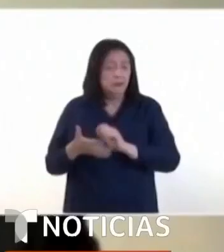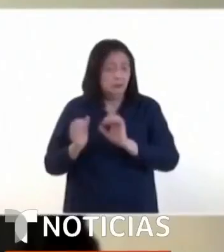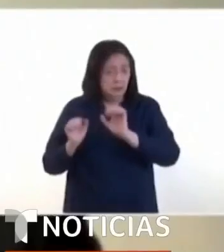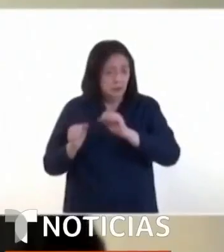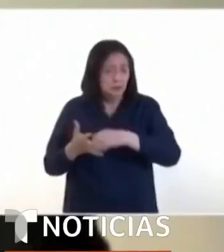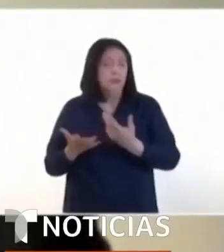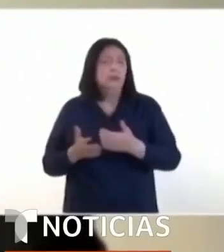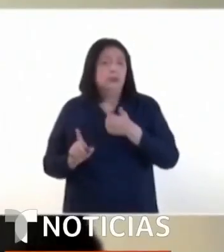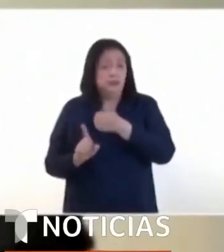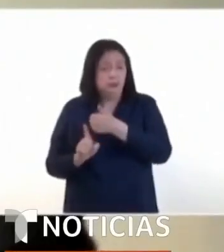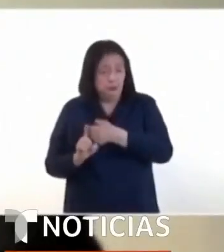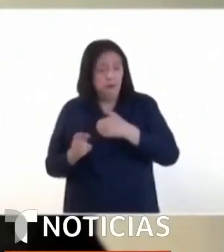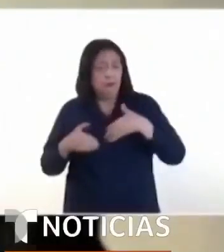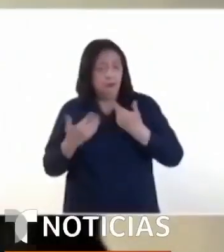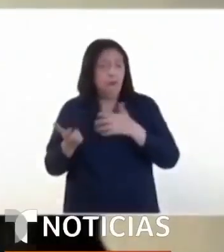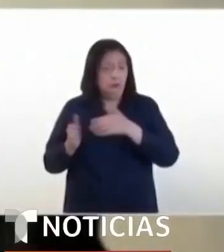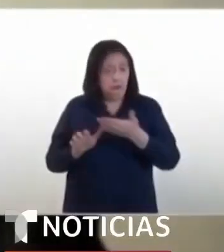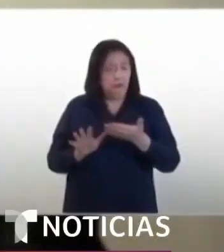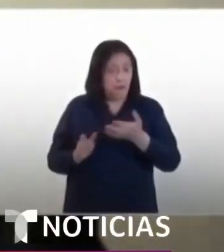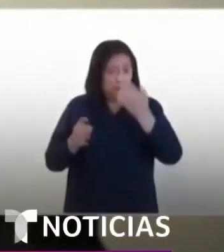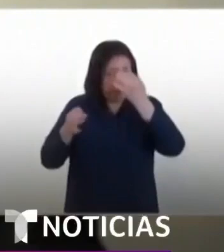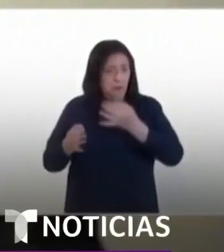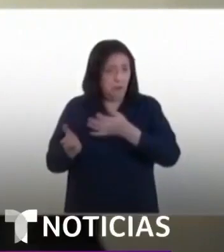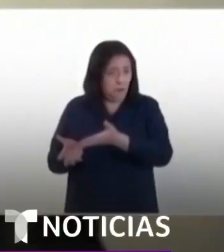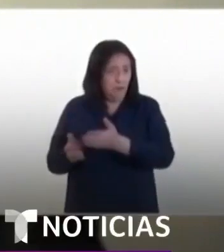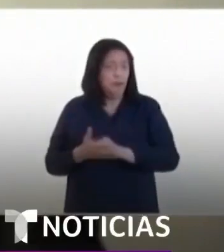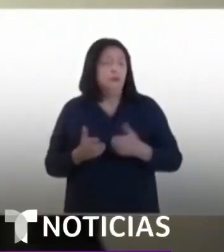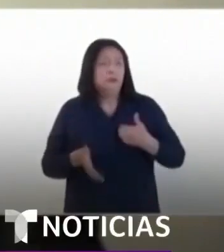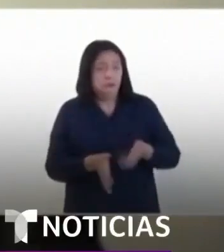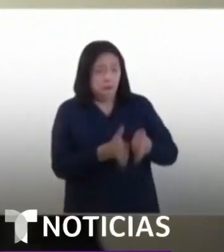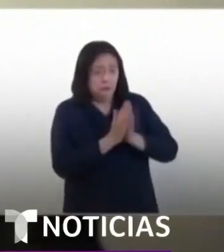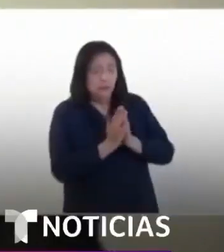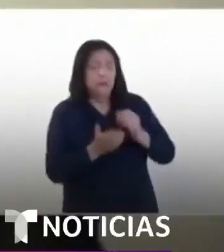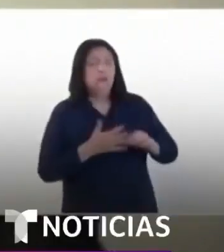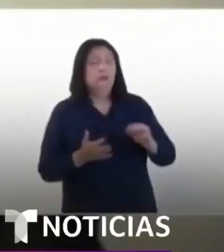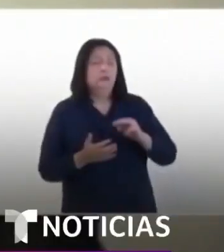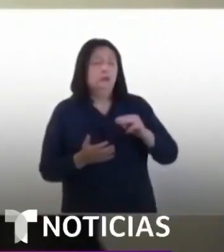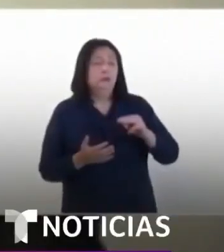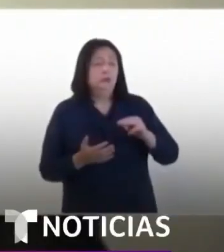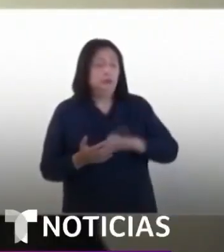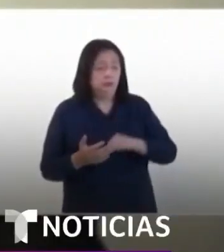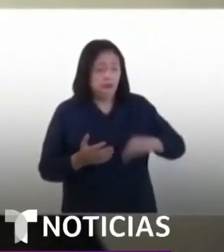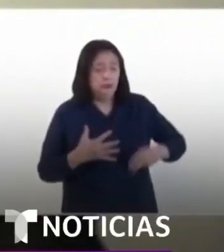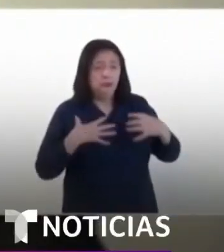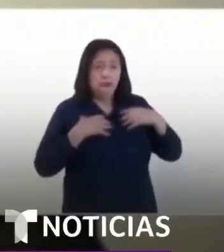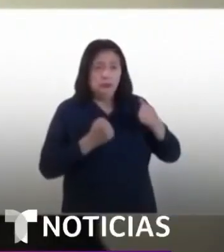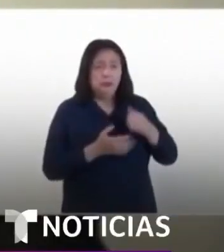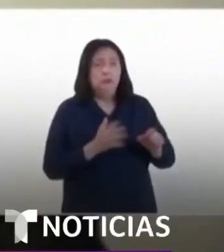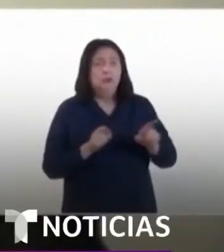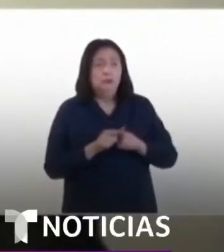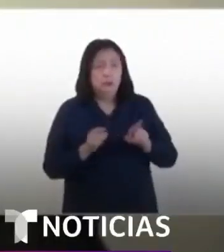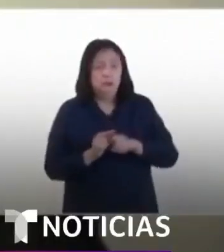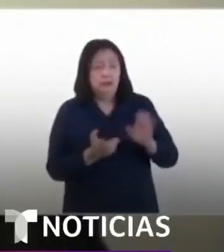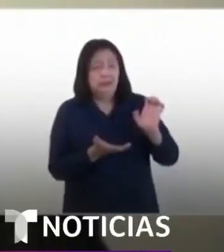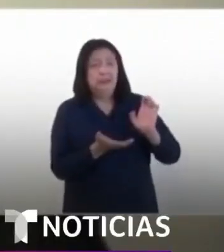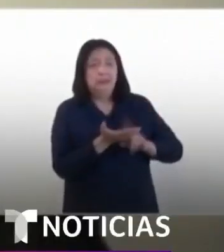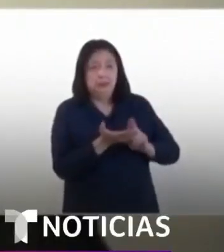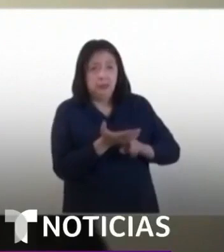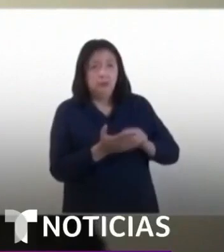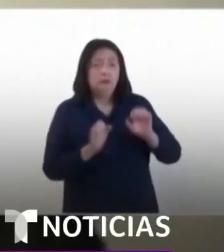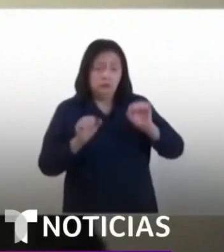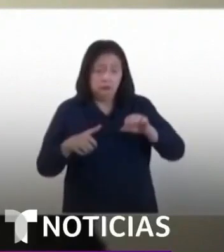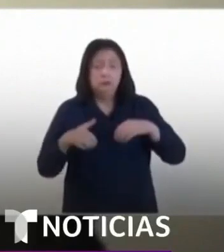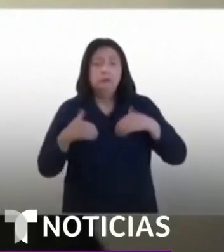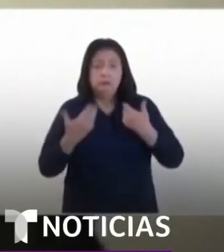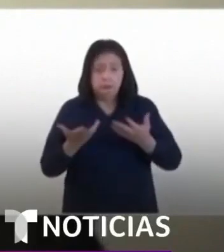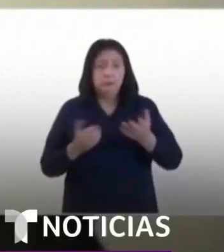pertenece. Estamos pidiendo, señor magistrado, que tanto el Ministerio de Salud como el Salud puedan, a través